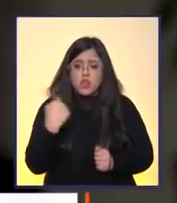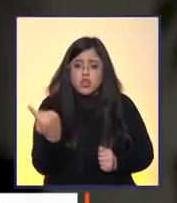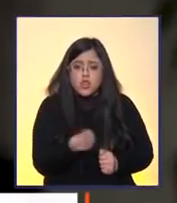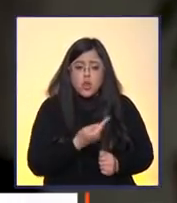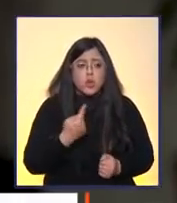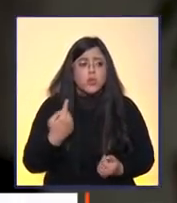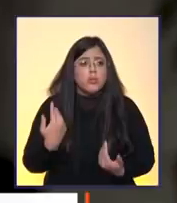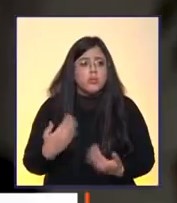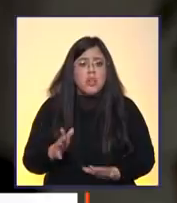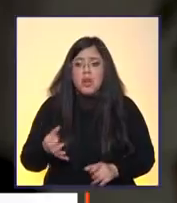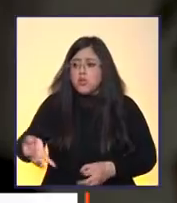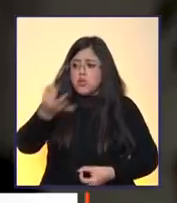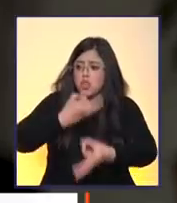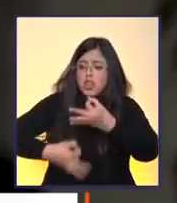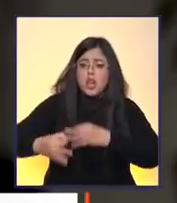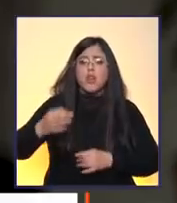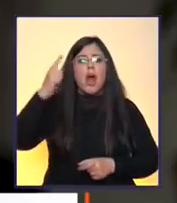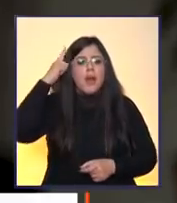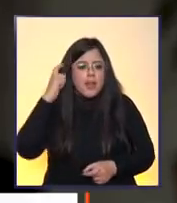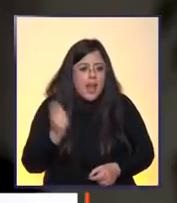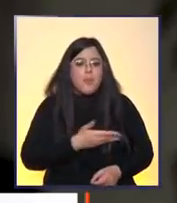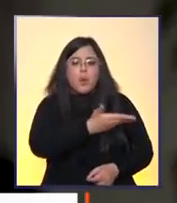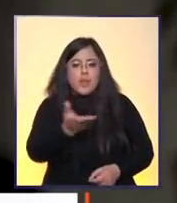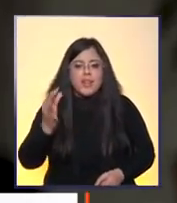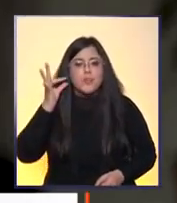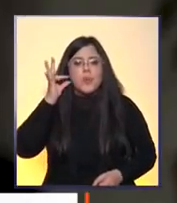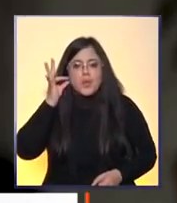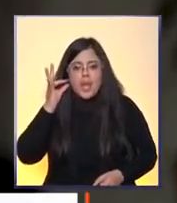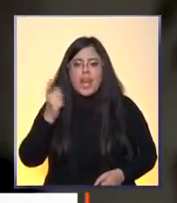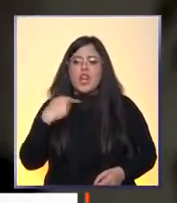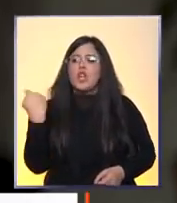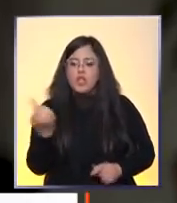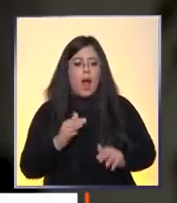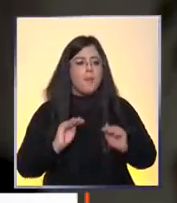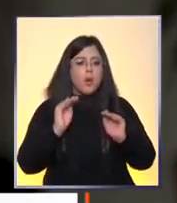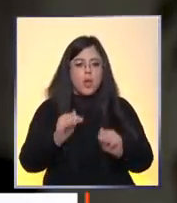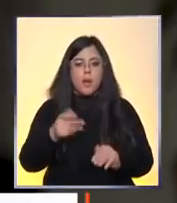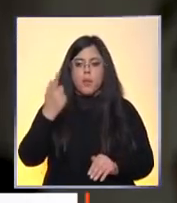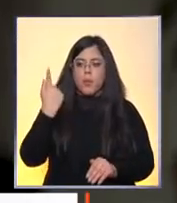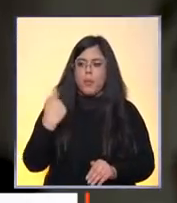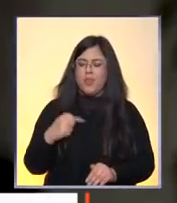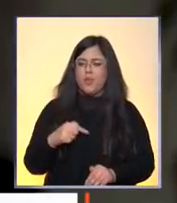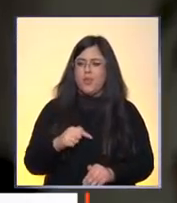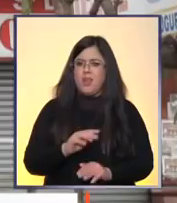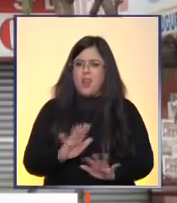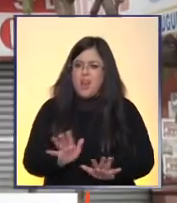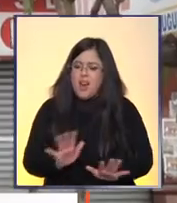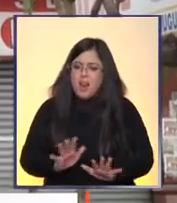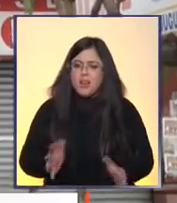creemos, estamos con ustedes, o sea, ni siquiera la Asociación de Funcionarios.